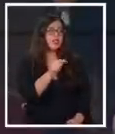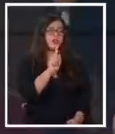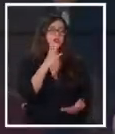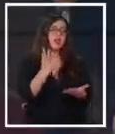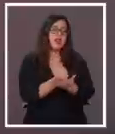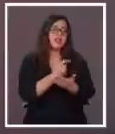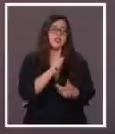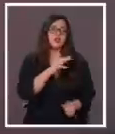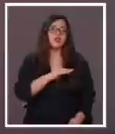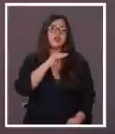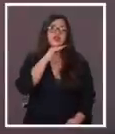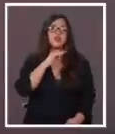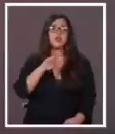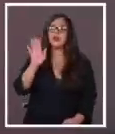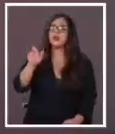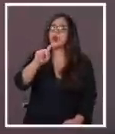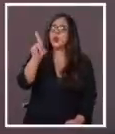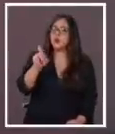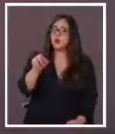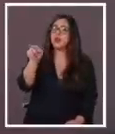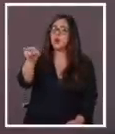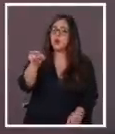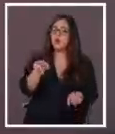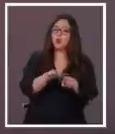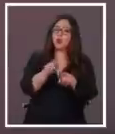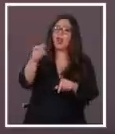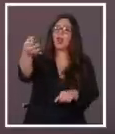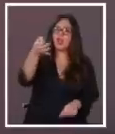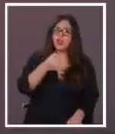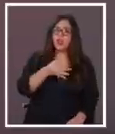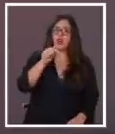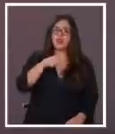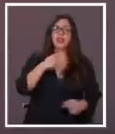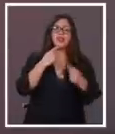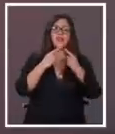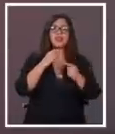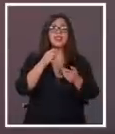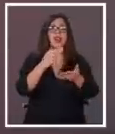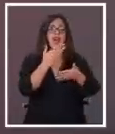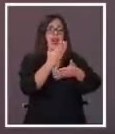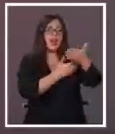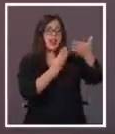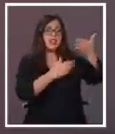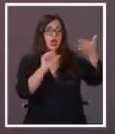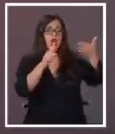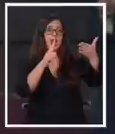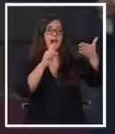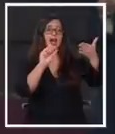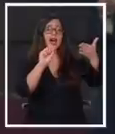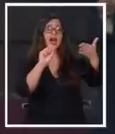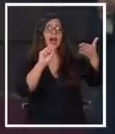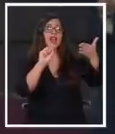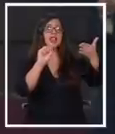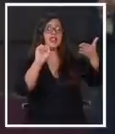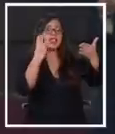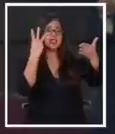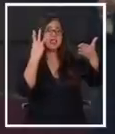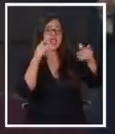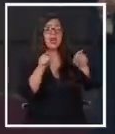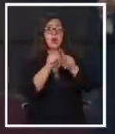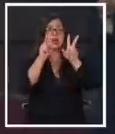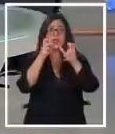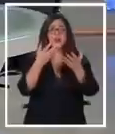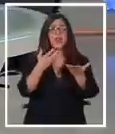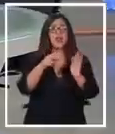presidente usted también afirmó hoy día en la entrevista en la tercera la necesidad de sacar adelante la reforma de pensiones